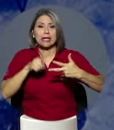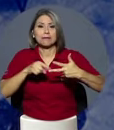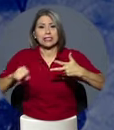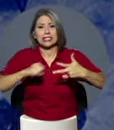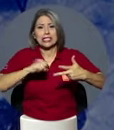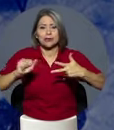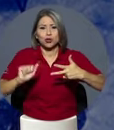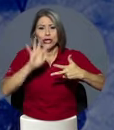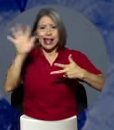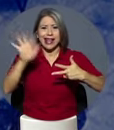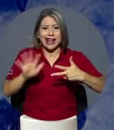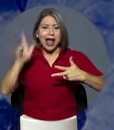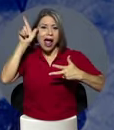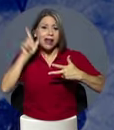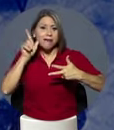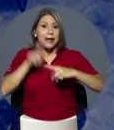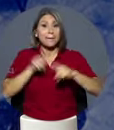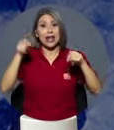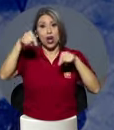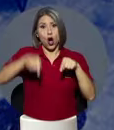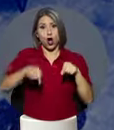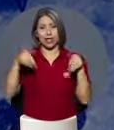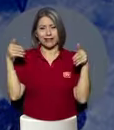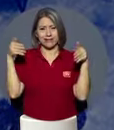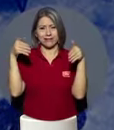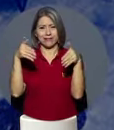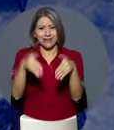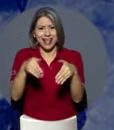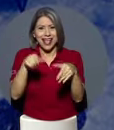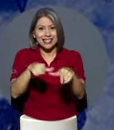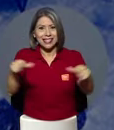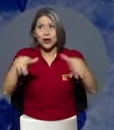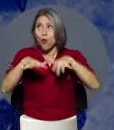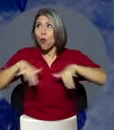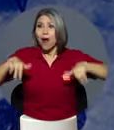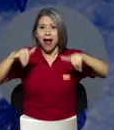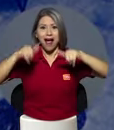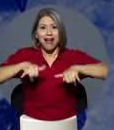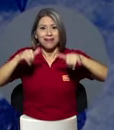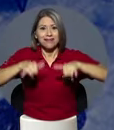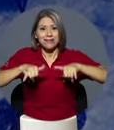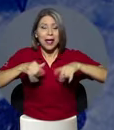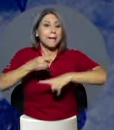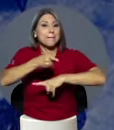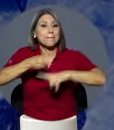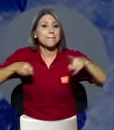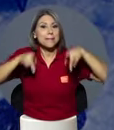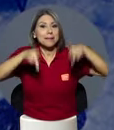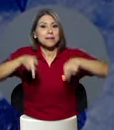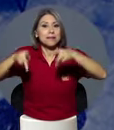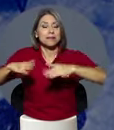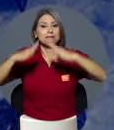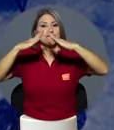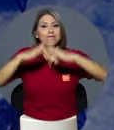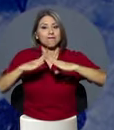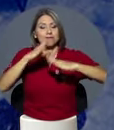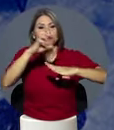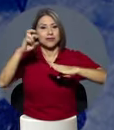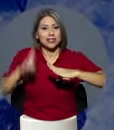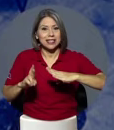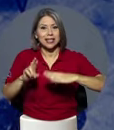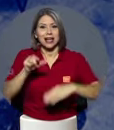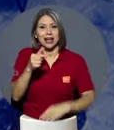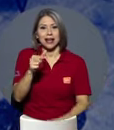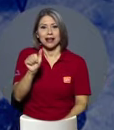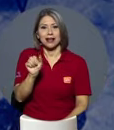sismos en el Caribe, pero hoy vamos a hablar de este lugar donde la mitad de la población de Costa Rica vive, el